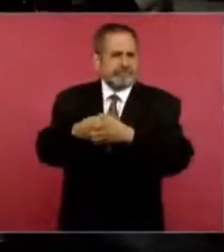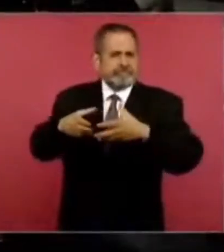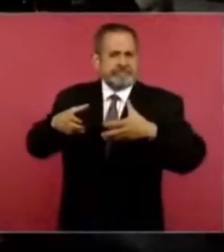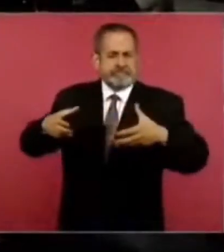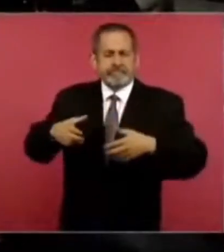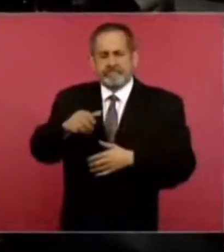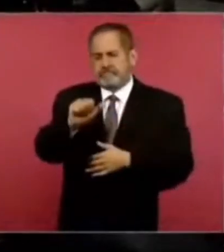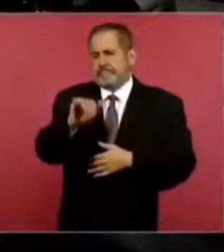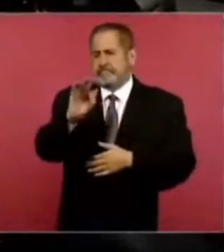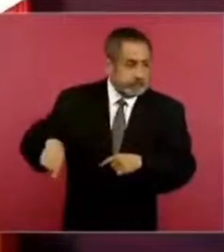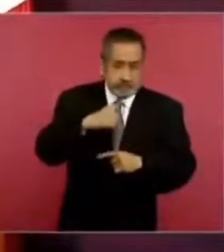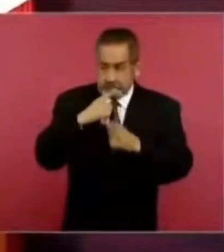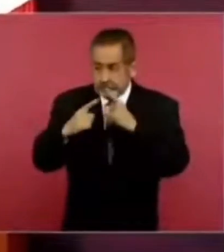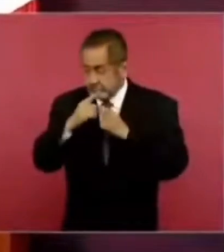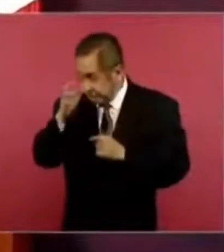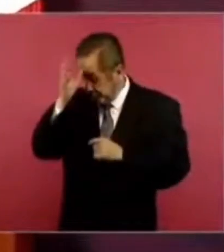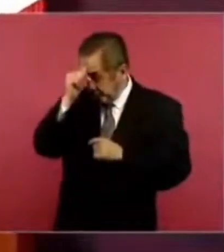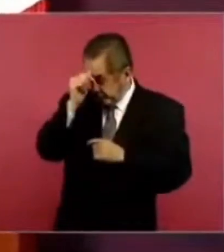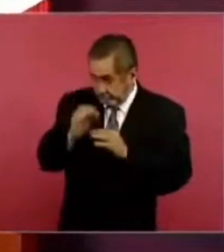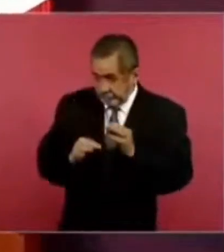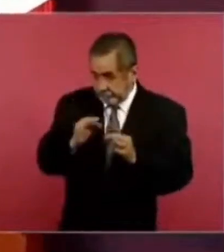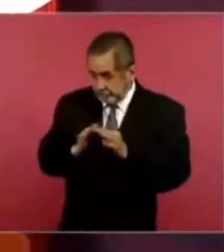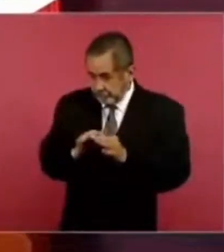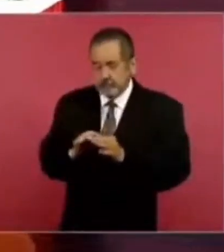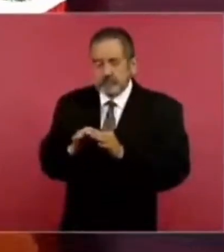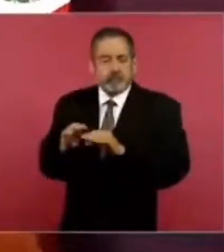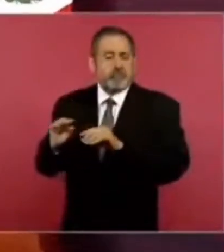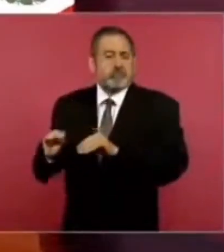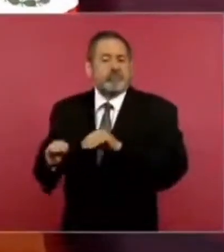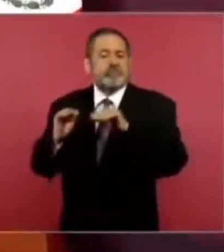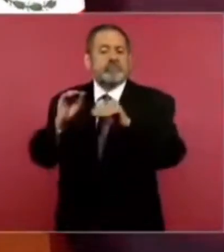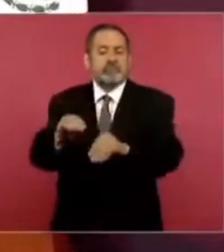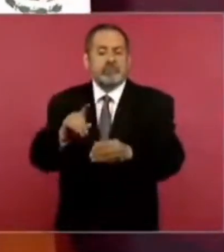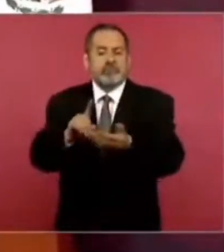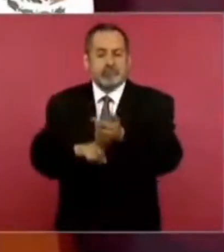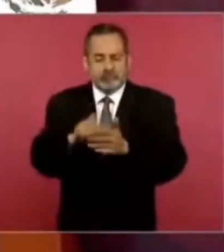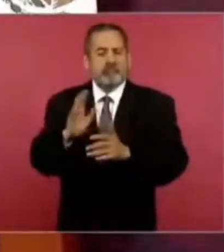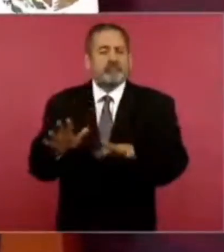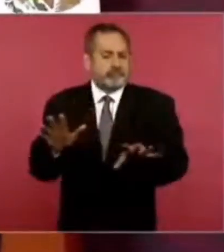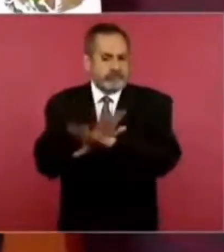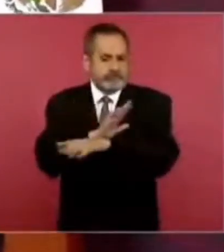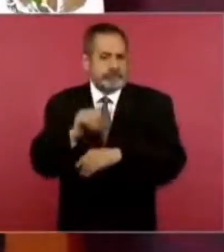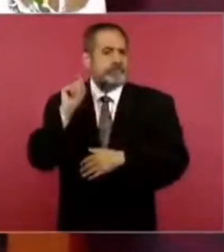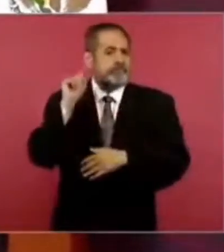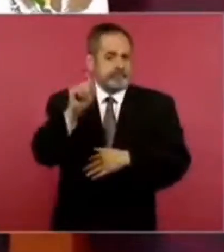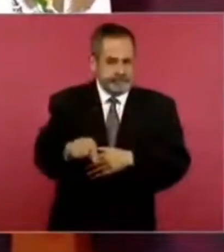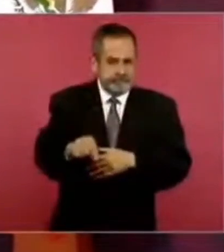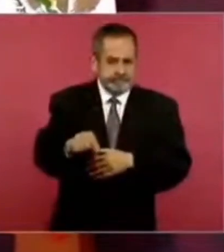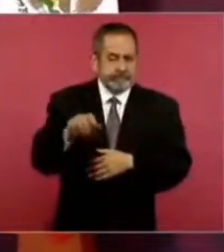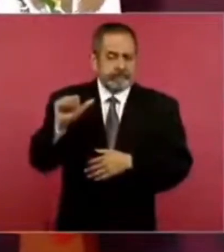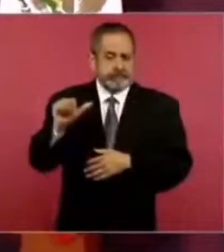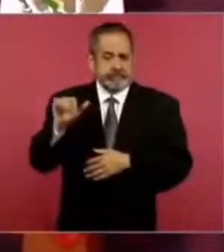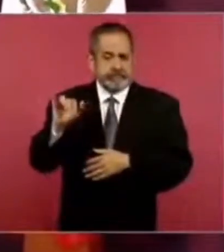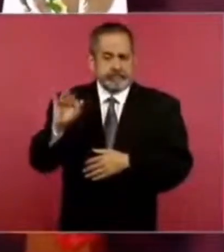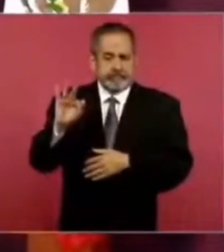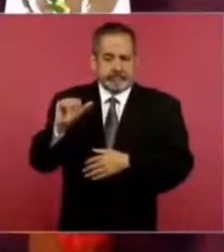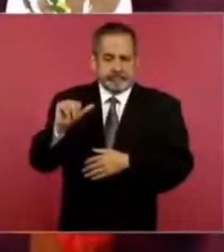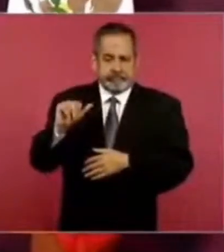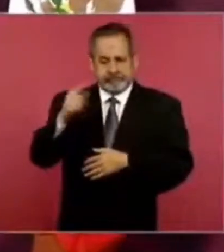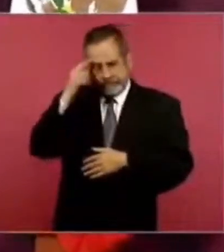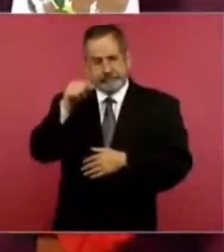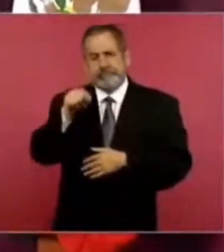nuevos vuelos desde el Aeropuerto Internacional Felipe Ángeles. También Mexicana de Aviación va a estrenar también